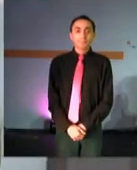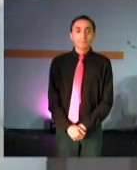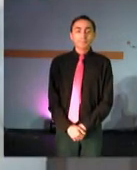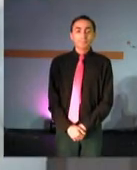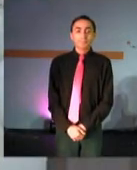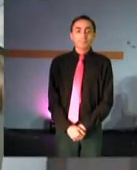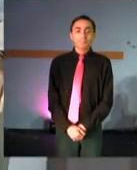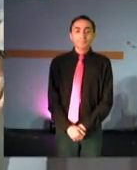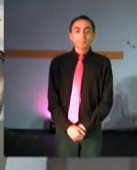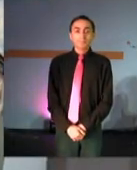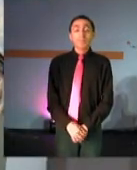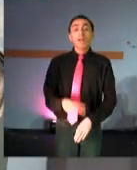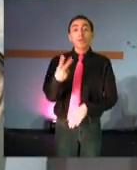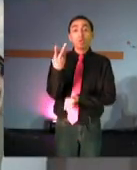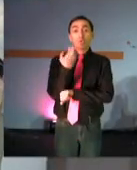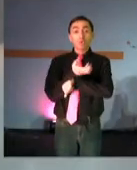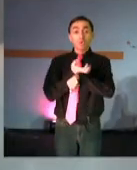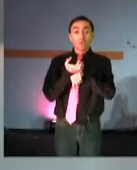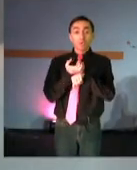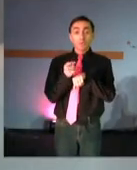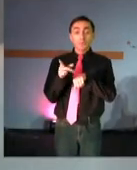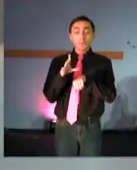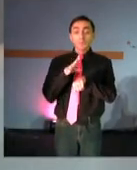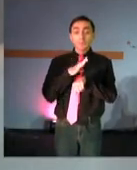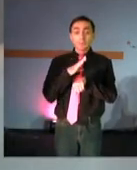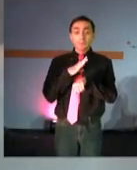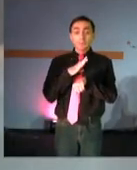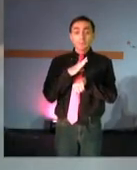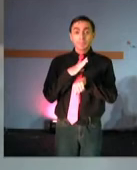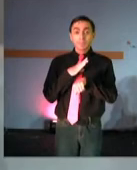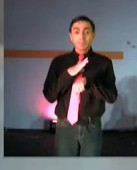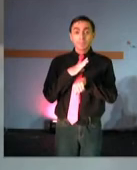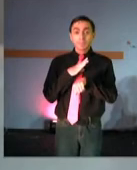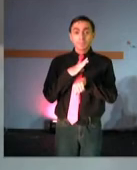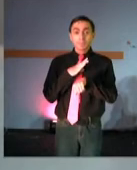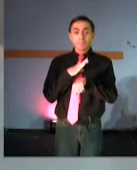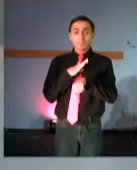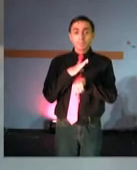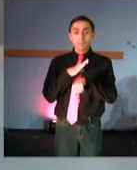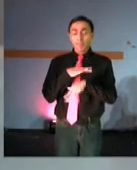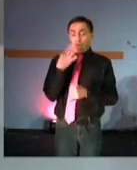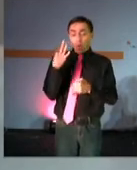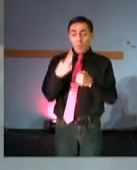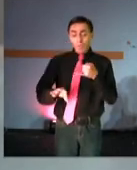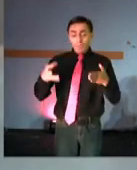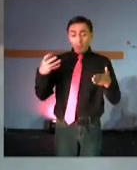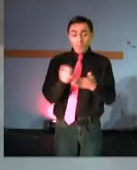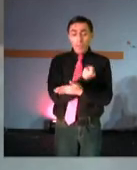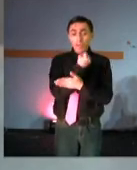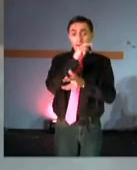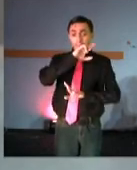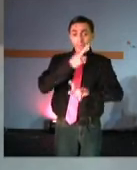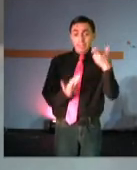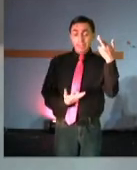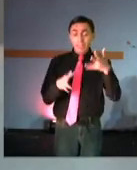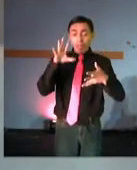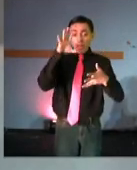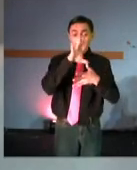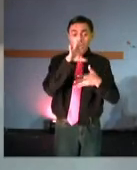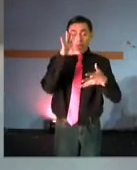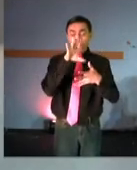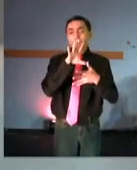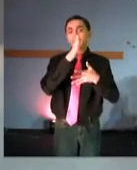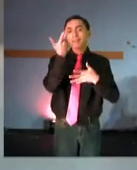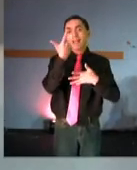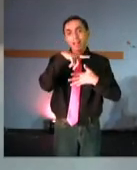dos compañeros que son la encarnación de la última victoria revolucionaria de América